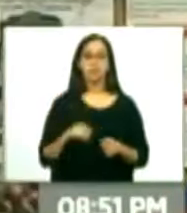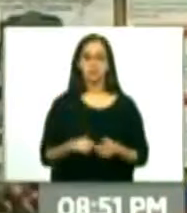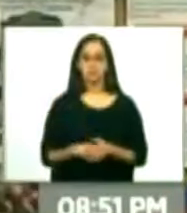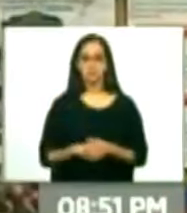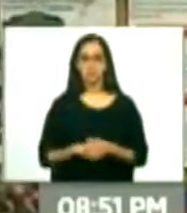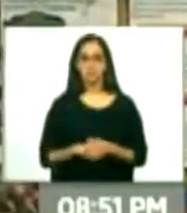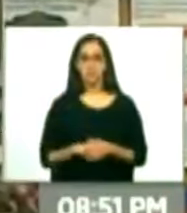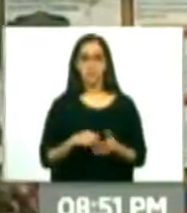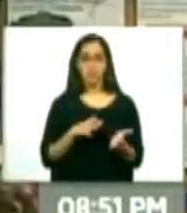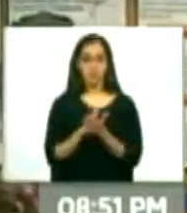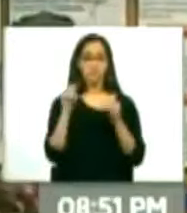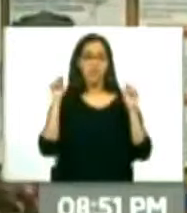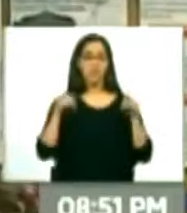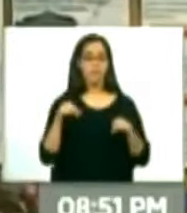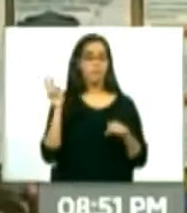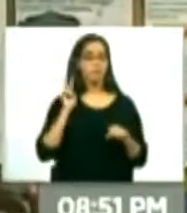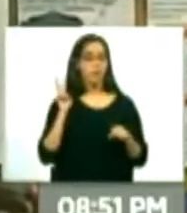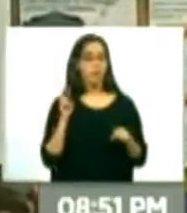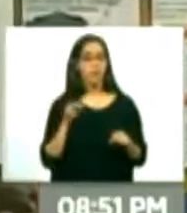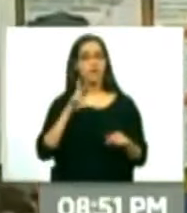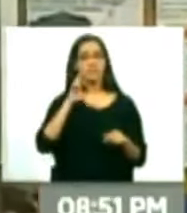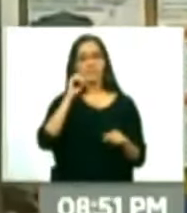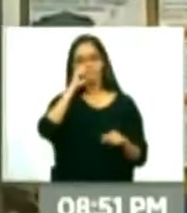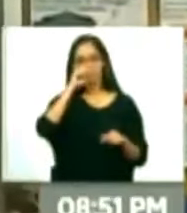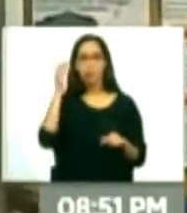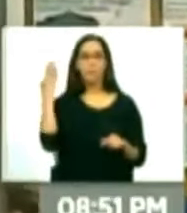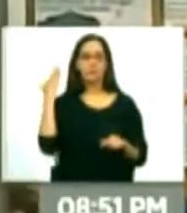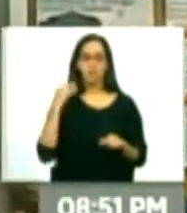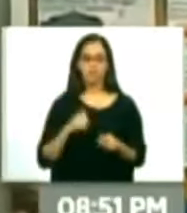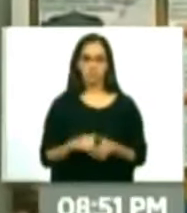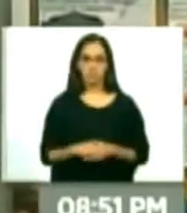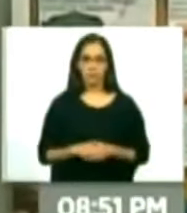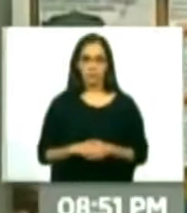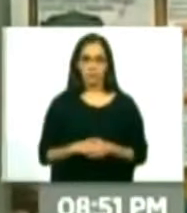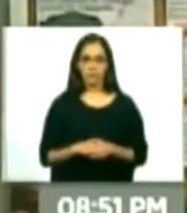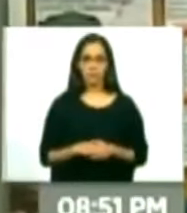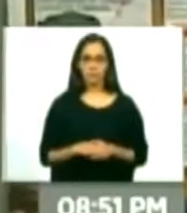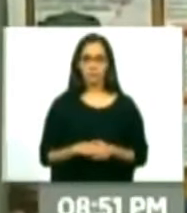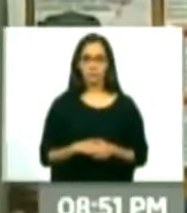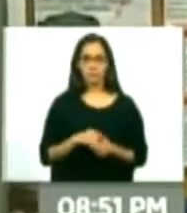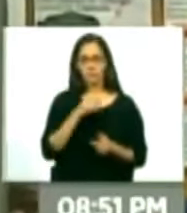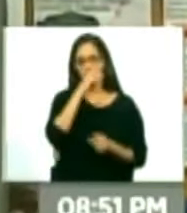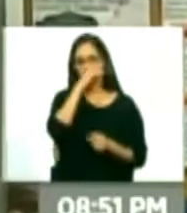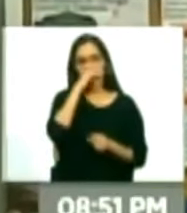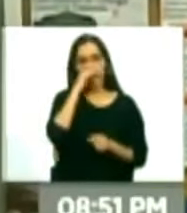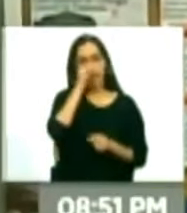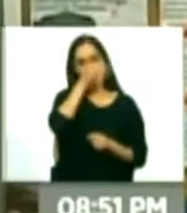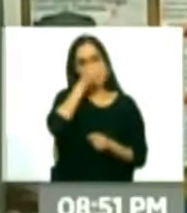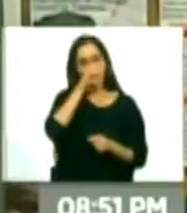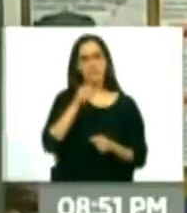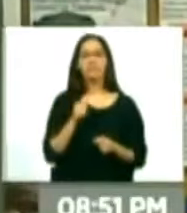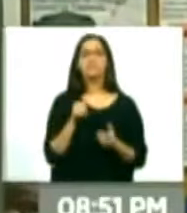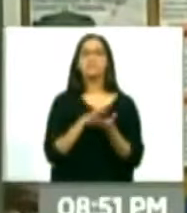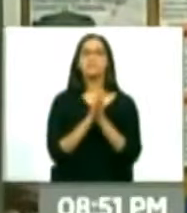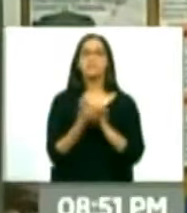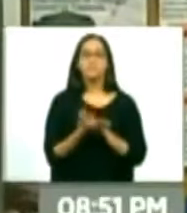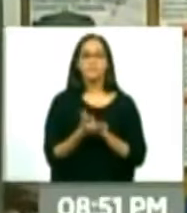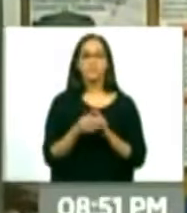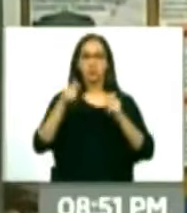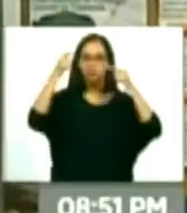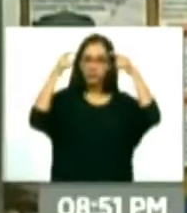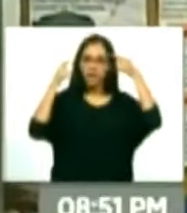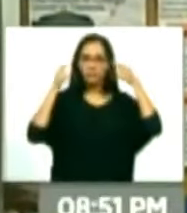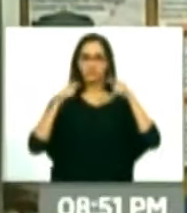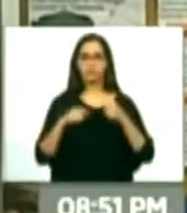Eso ocurría aquí en Venezuela hace 30 años. Eso se acabó con Hugo Chávez.